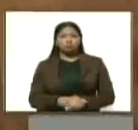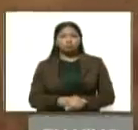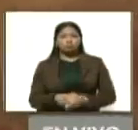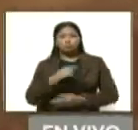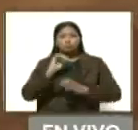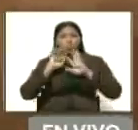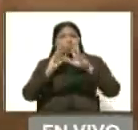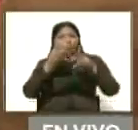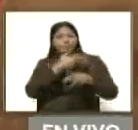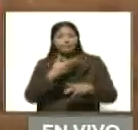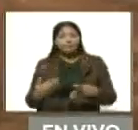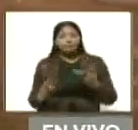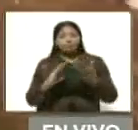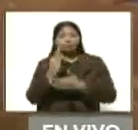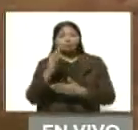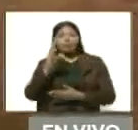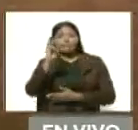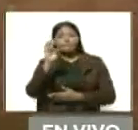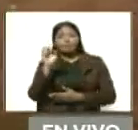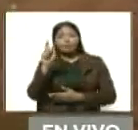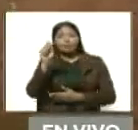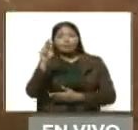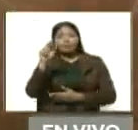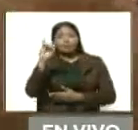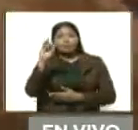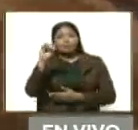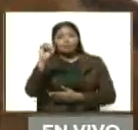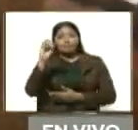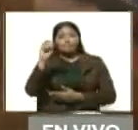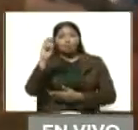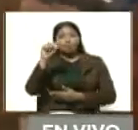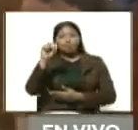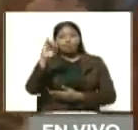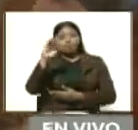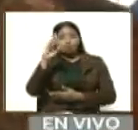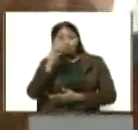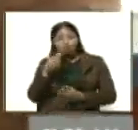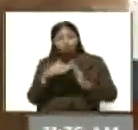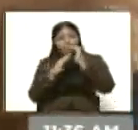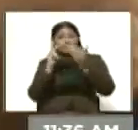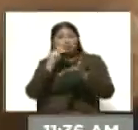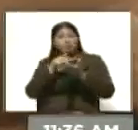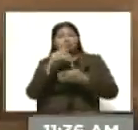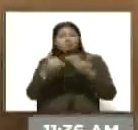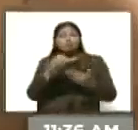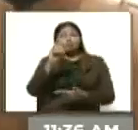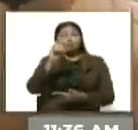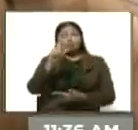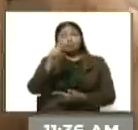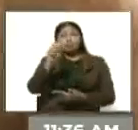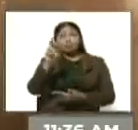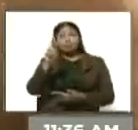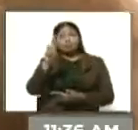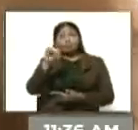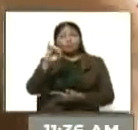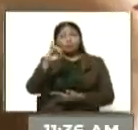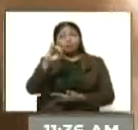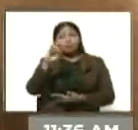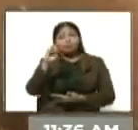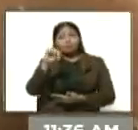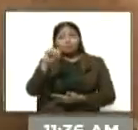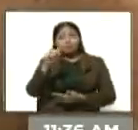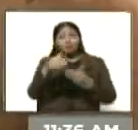Comentaba la presidenta de Funda Patrimonio que Mario Sanoja e Iraida Vargas documentan la presencia de los Toromaimas en el paraíso, en el